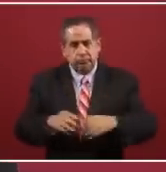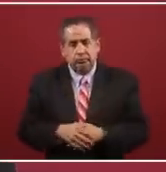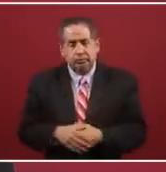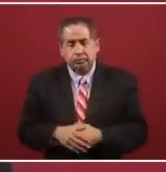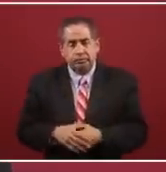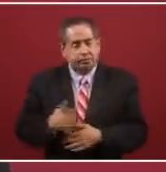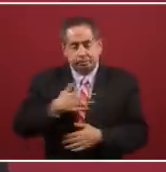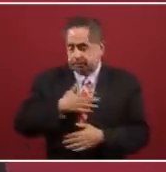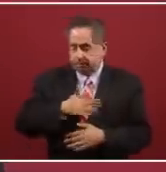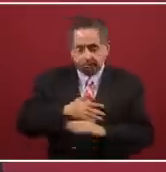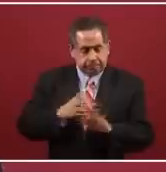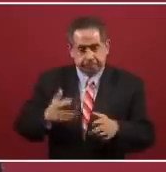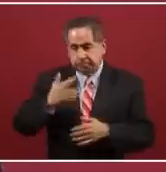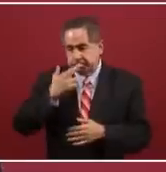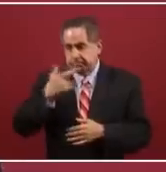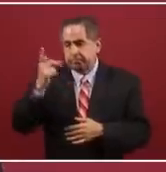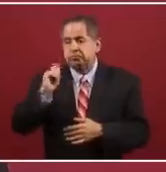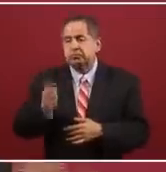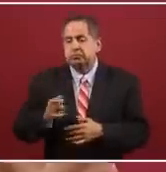preferimos